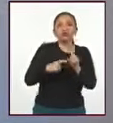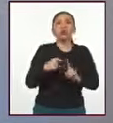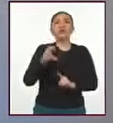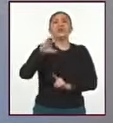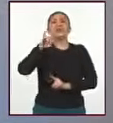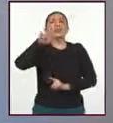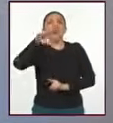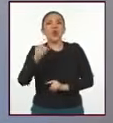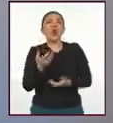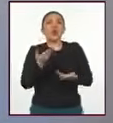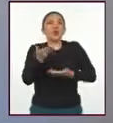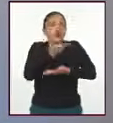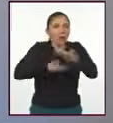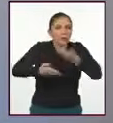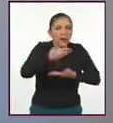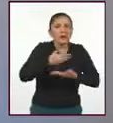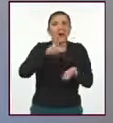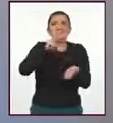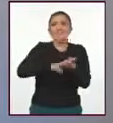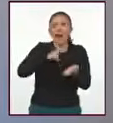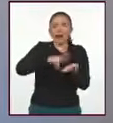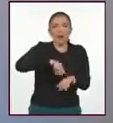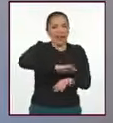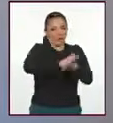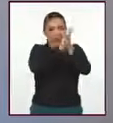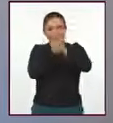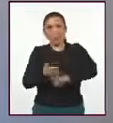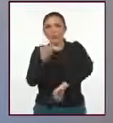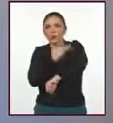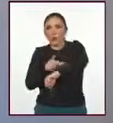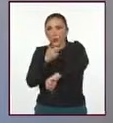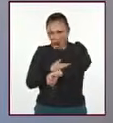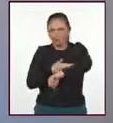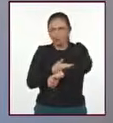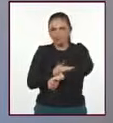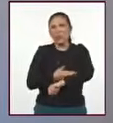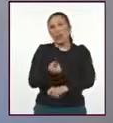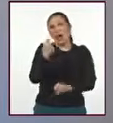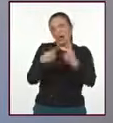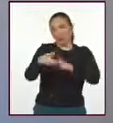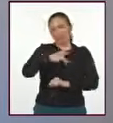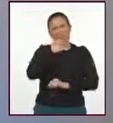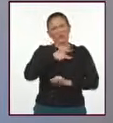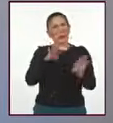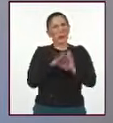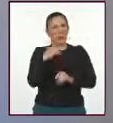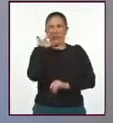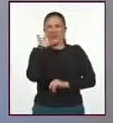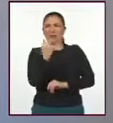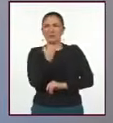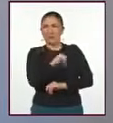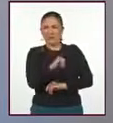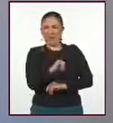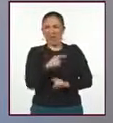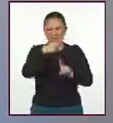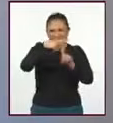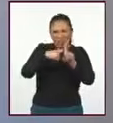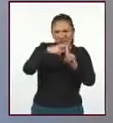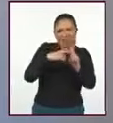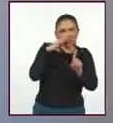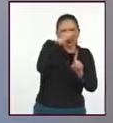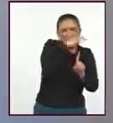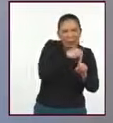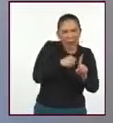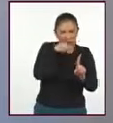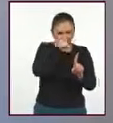convivencia, valores, procesos de transformación. A algunos les podrá sonar extraño, bueno, pero ¿cómo la temperatura